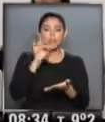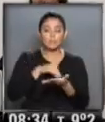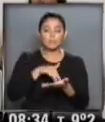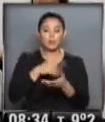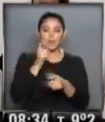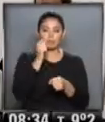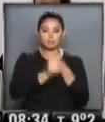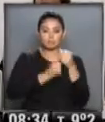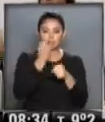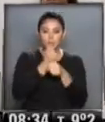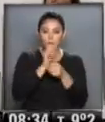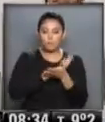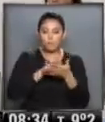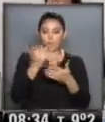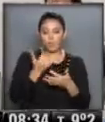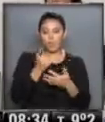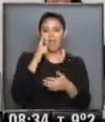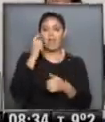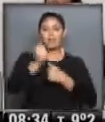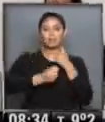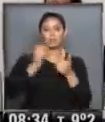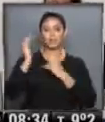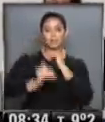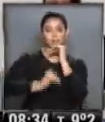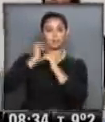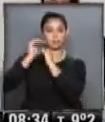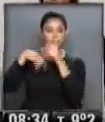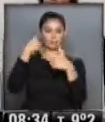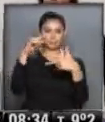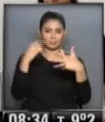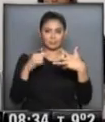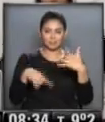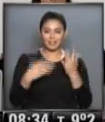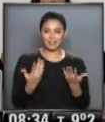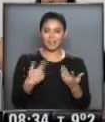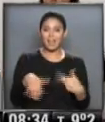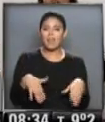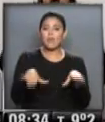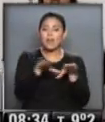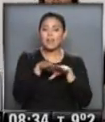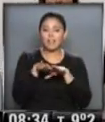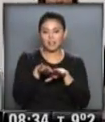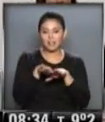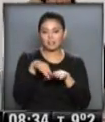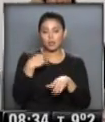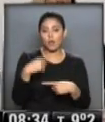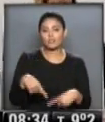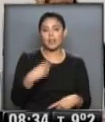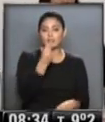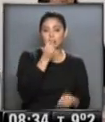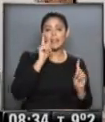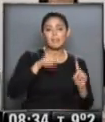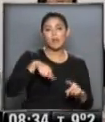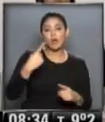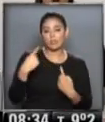la reindustrialización de la Argentina, en definitiva, la igualdad en las cuestiones materiales y también en